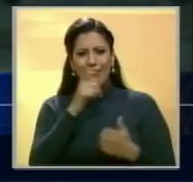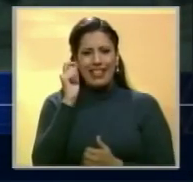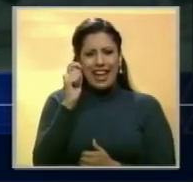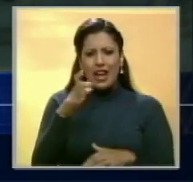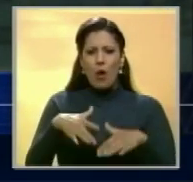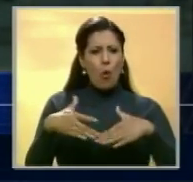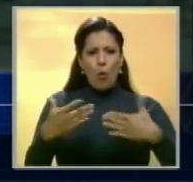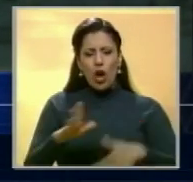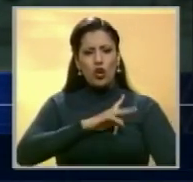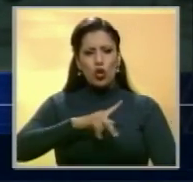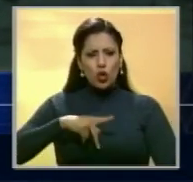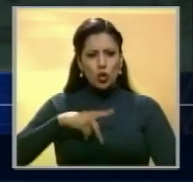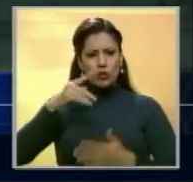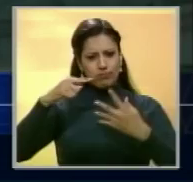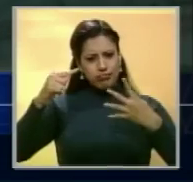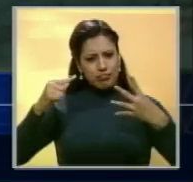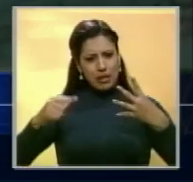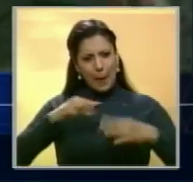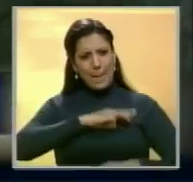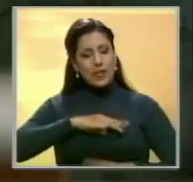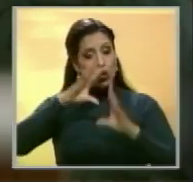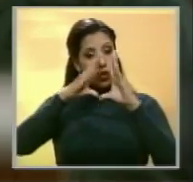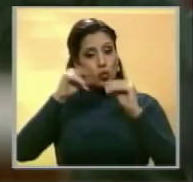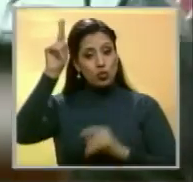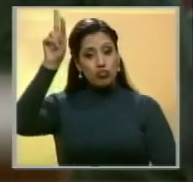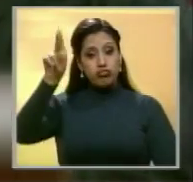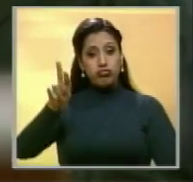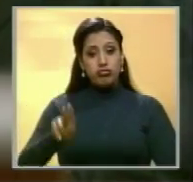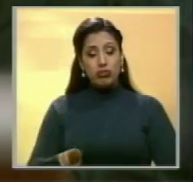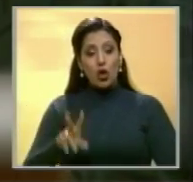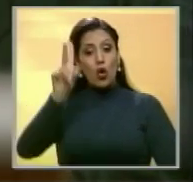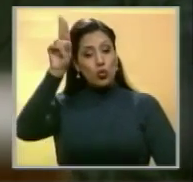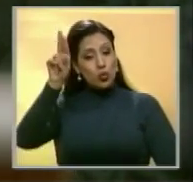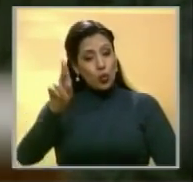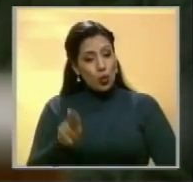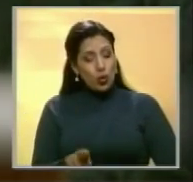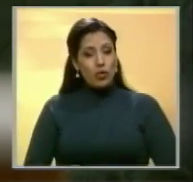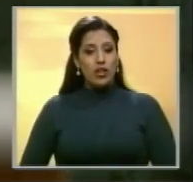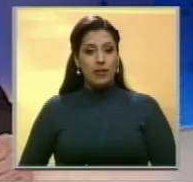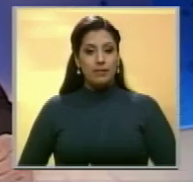de las cuales nosotros cumplimos esa misión. Todos los días.